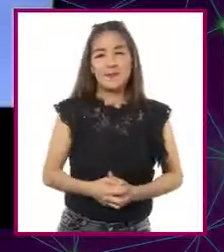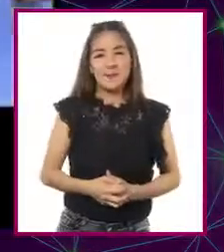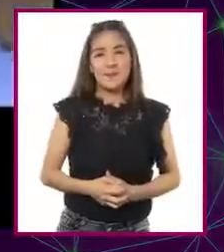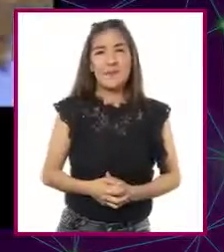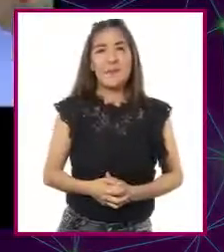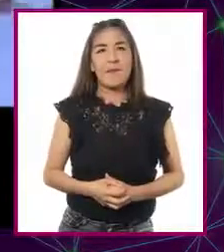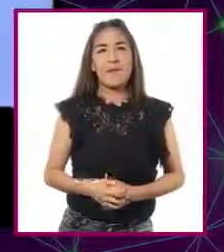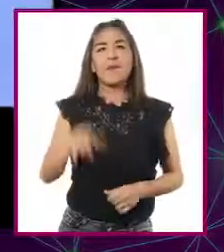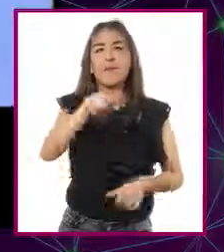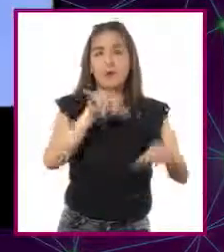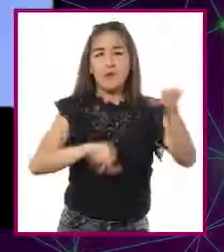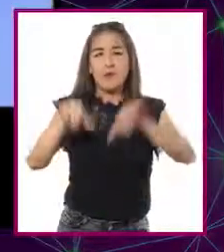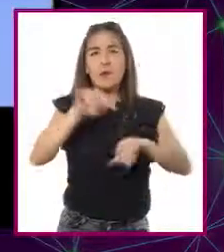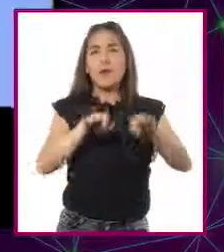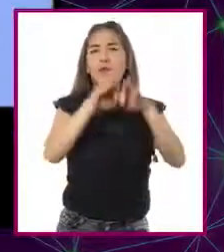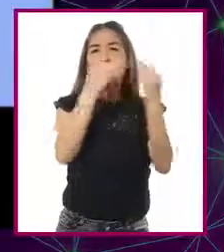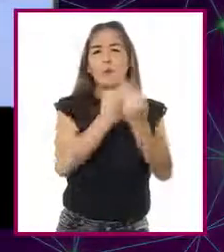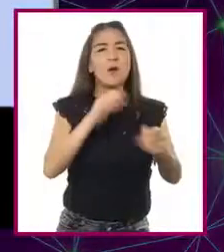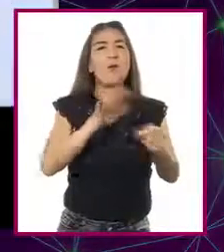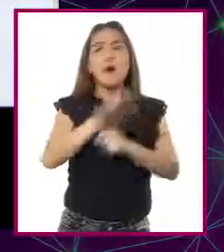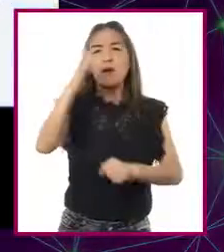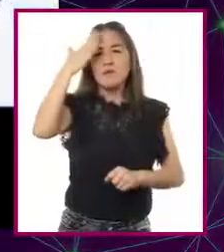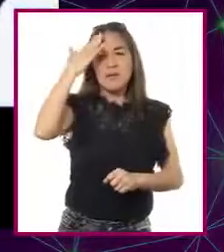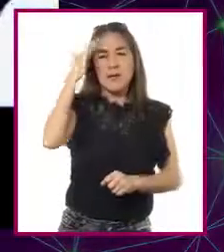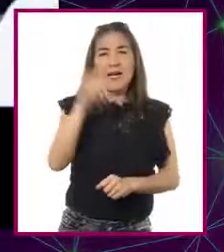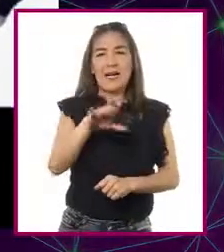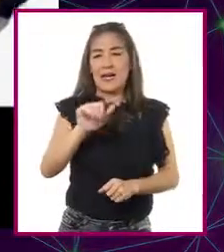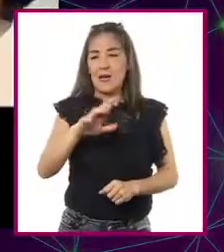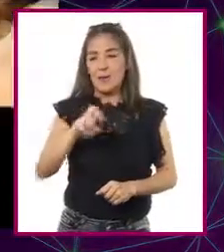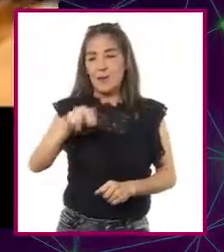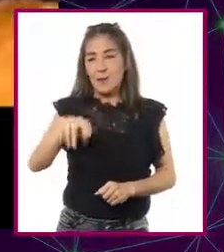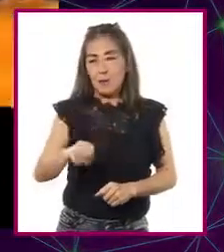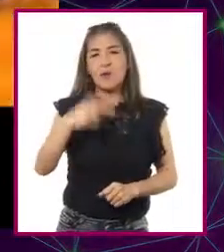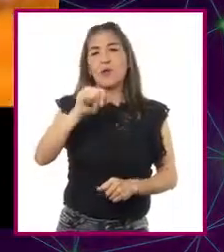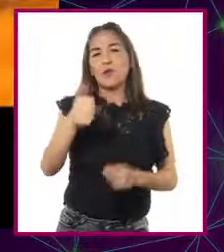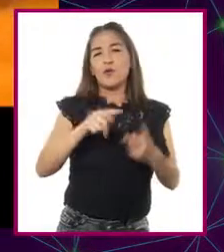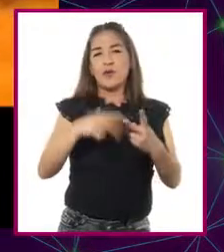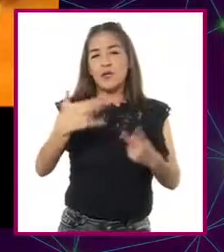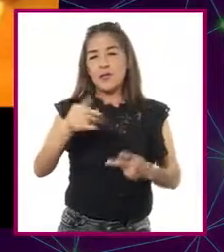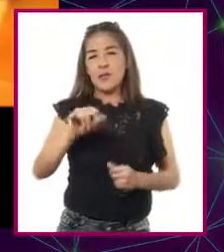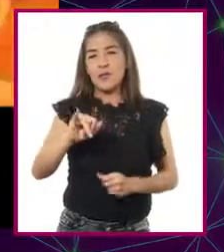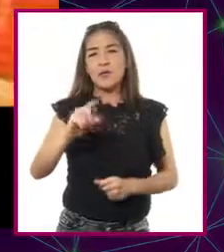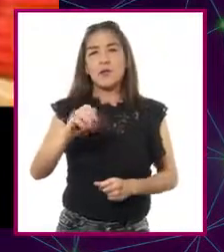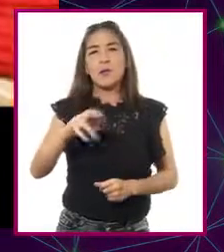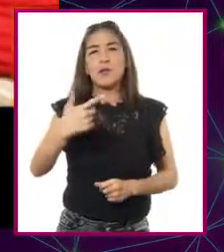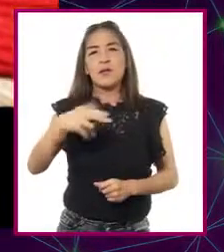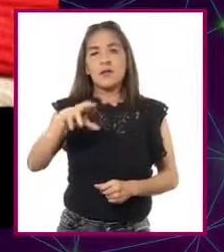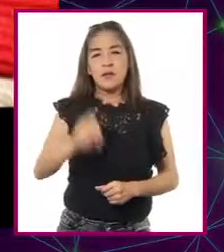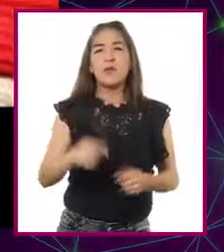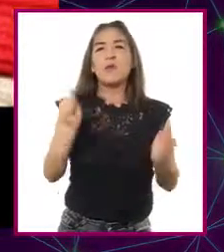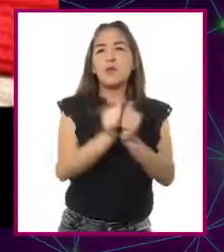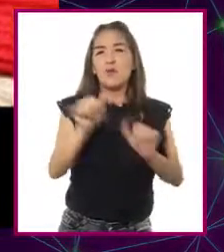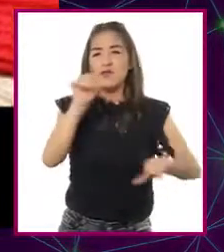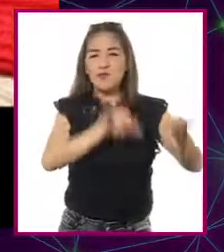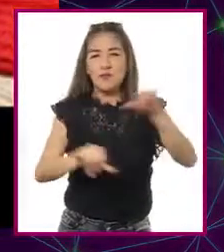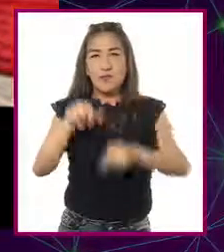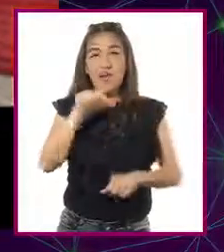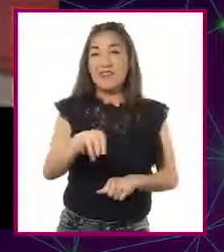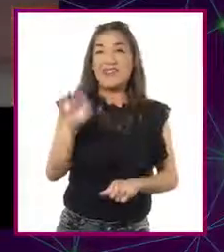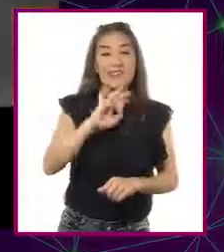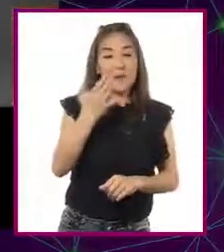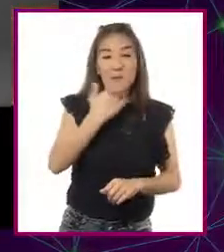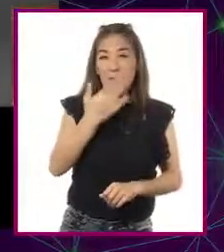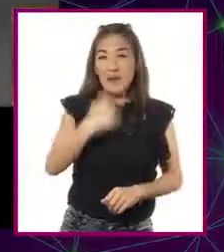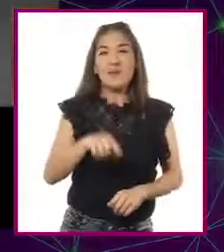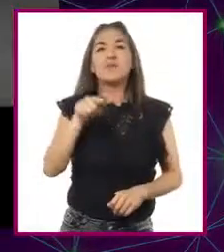Las sustancias formadas principalmente por carbono e hidrógeno se queman al reaccionar con el oxígeno. Las que no contienen dichos elementos,